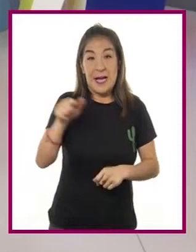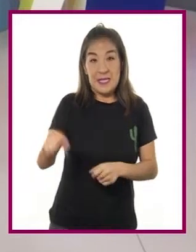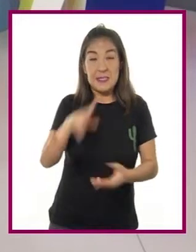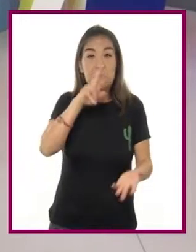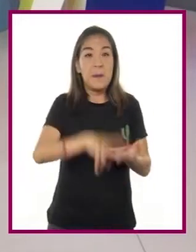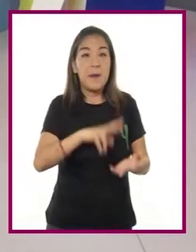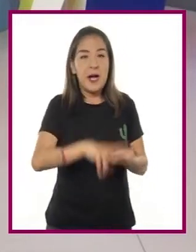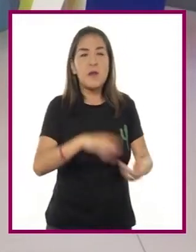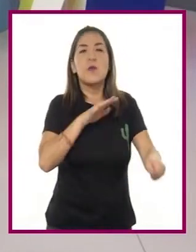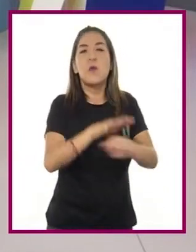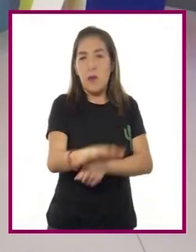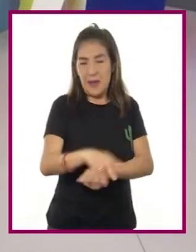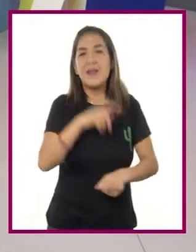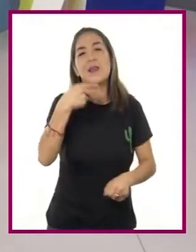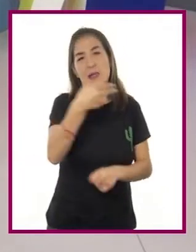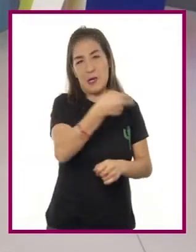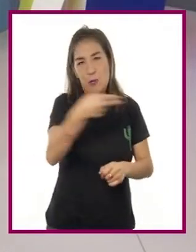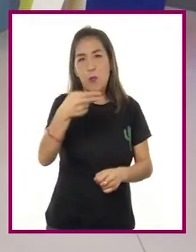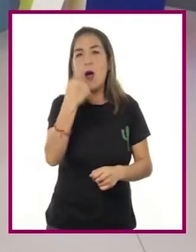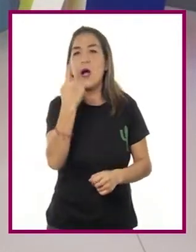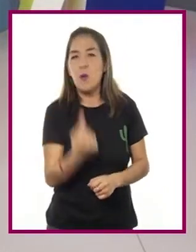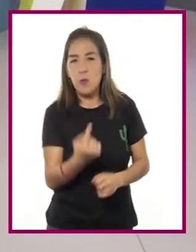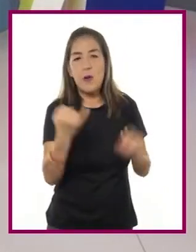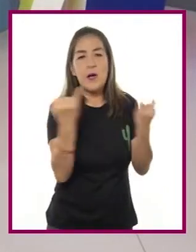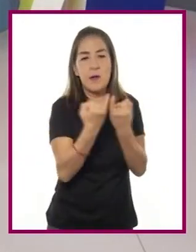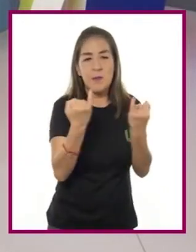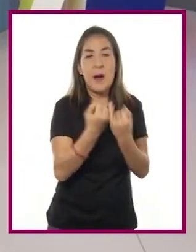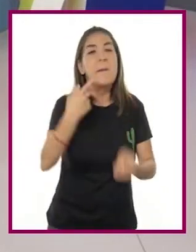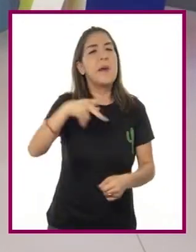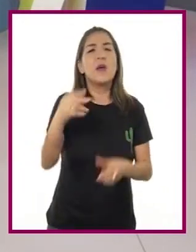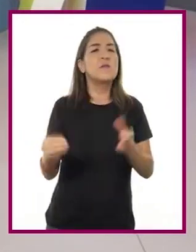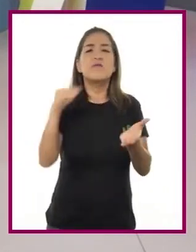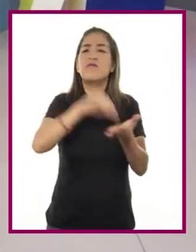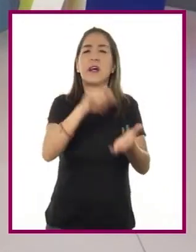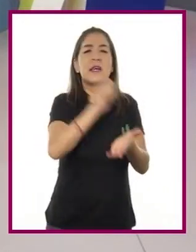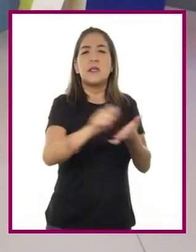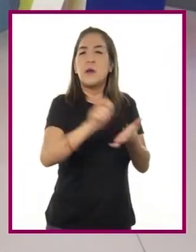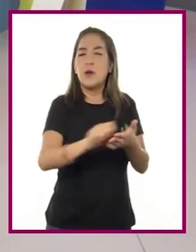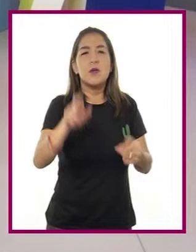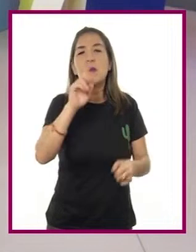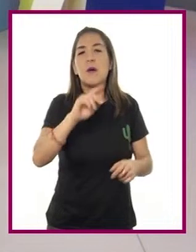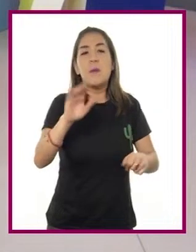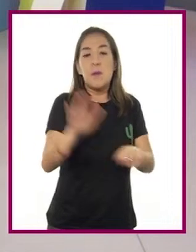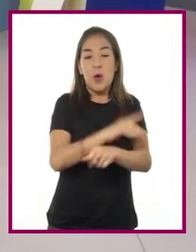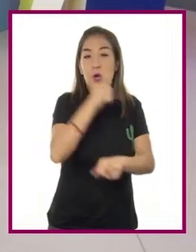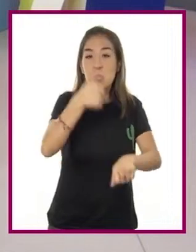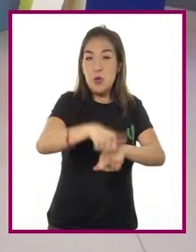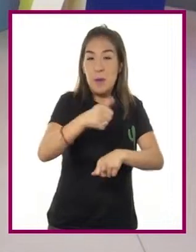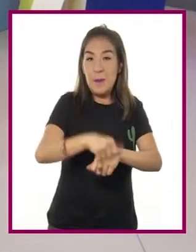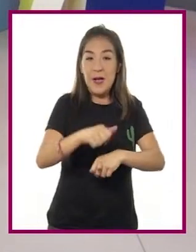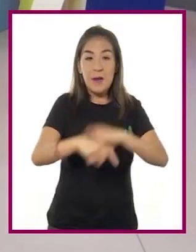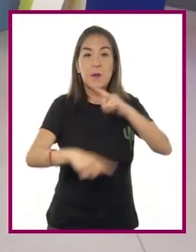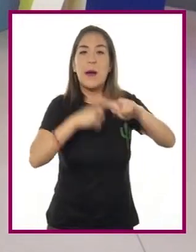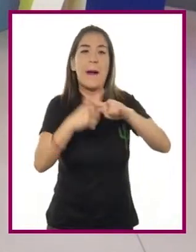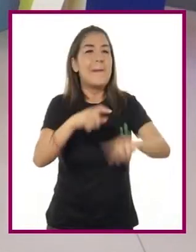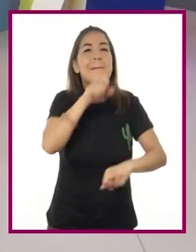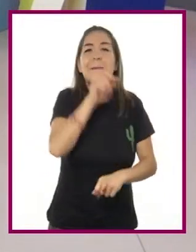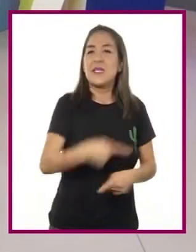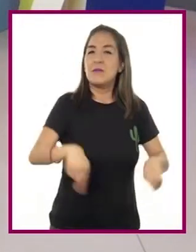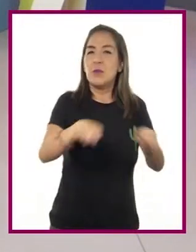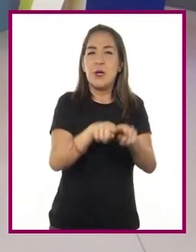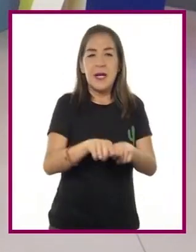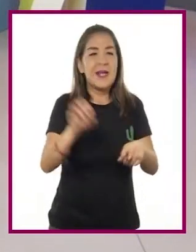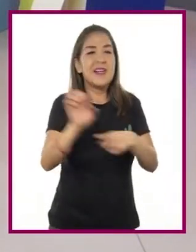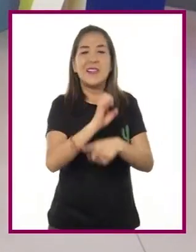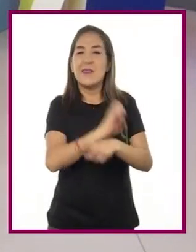del coeficiente es igual a 1. Pero no lo escribimos porque todo número multiplicado por 1 es igual a sí mismo, entonces